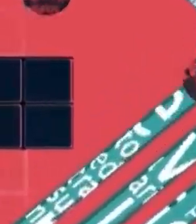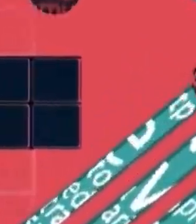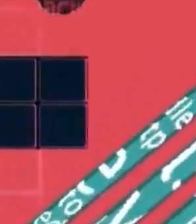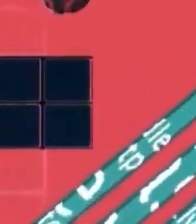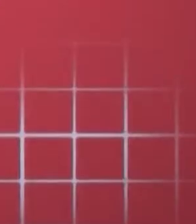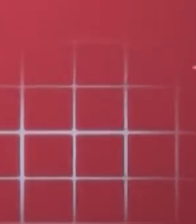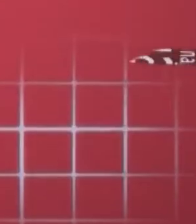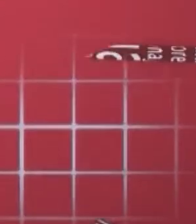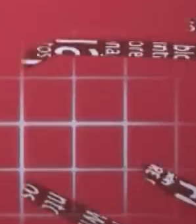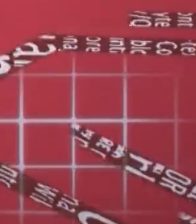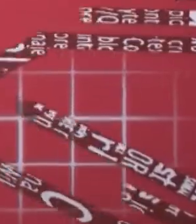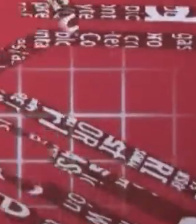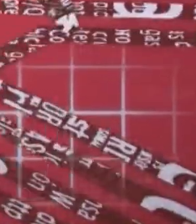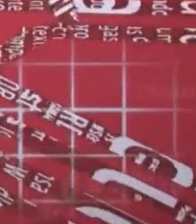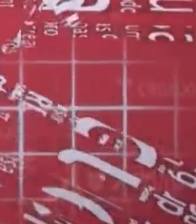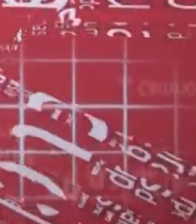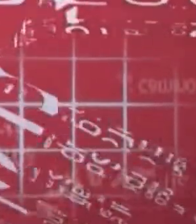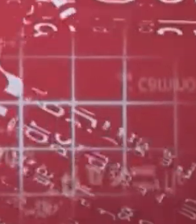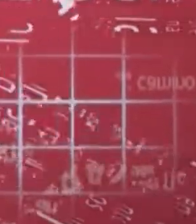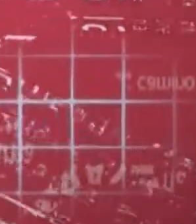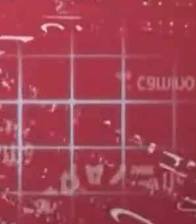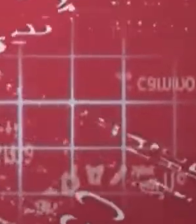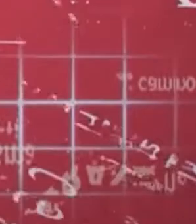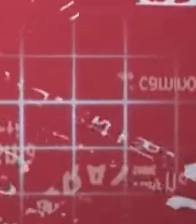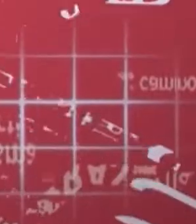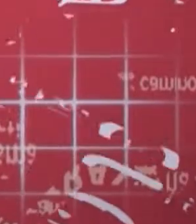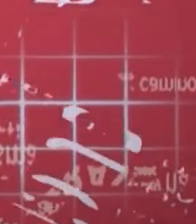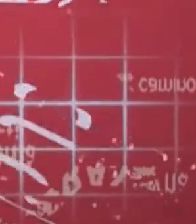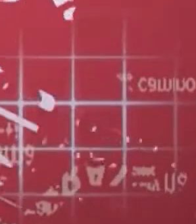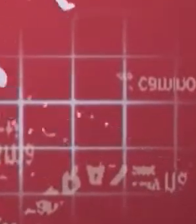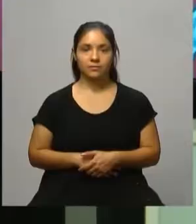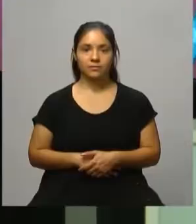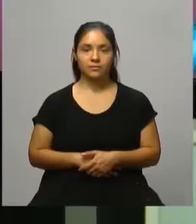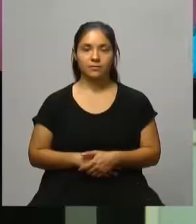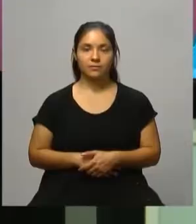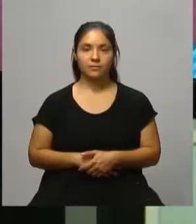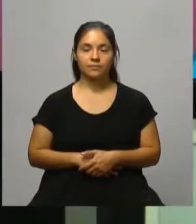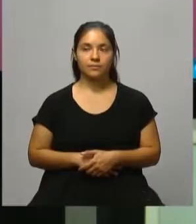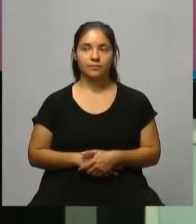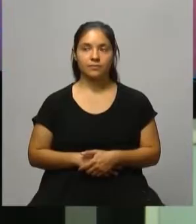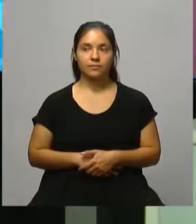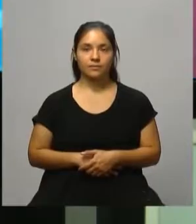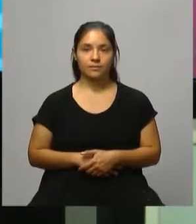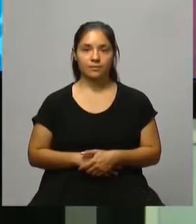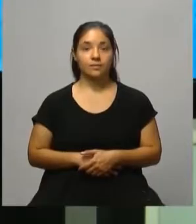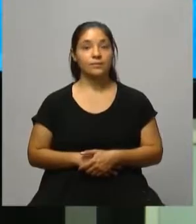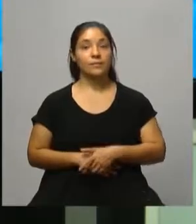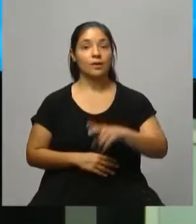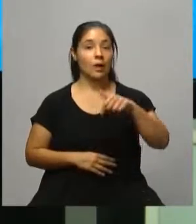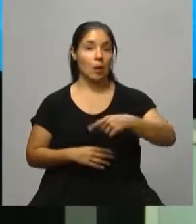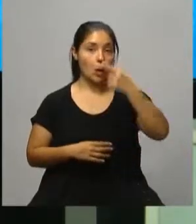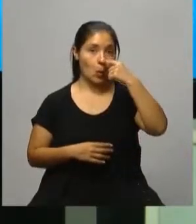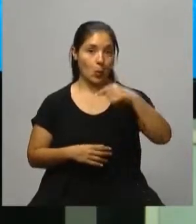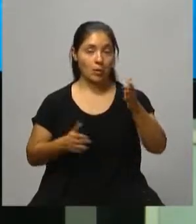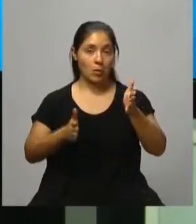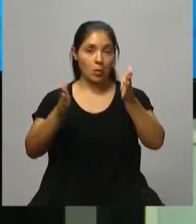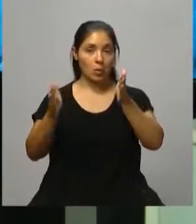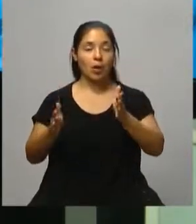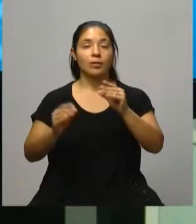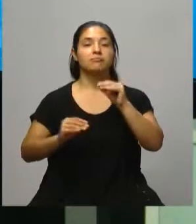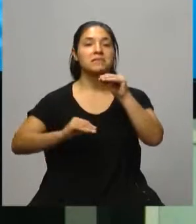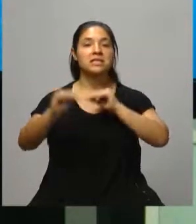como bueno, se reúne con referentes sociales, por decirlo de alguna manera, o con referentes importantes